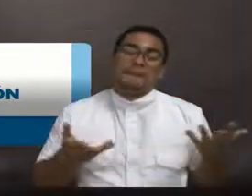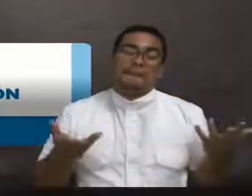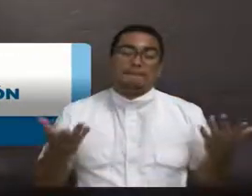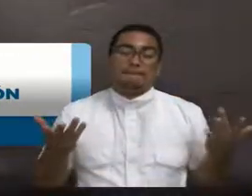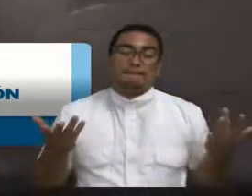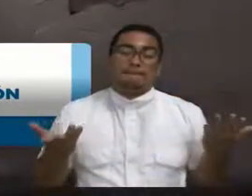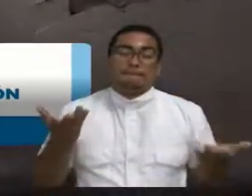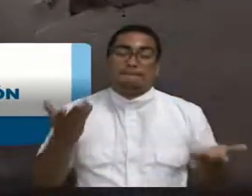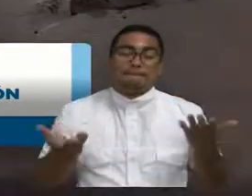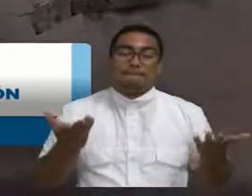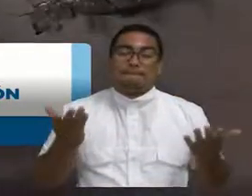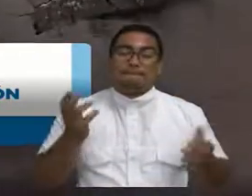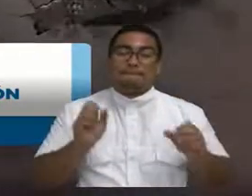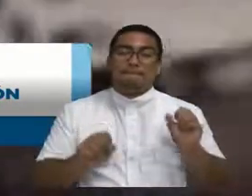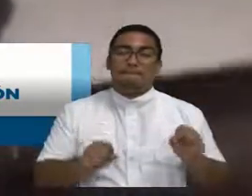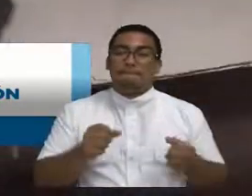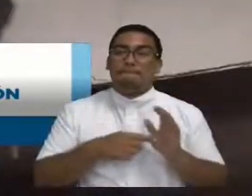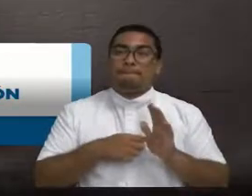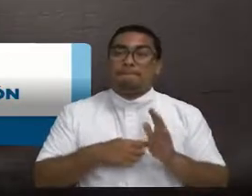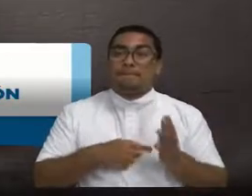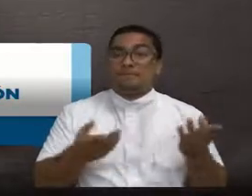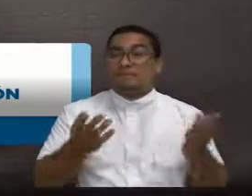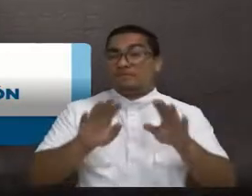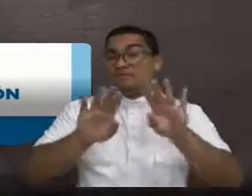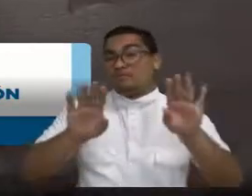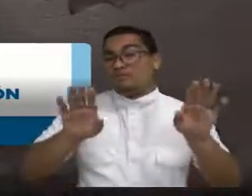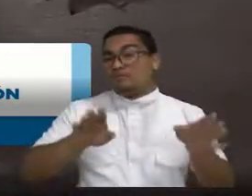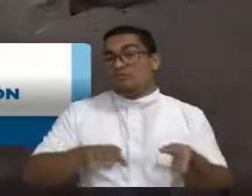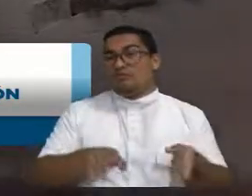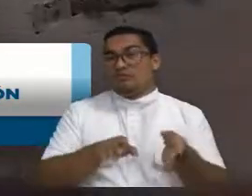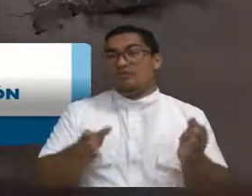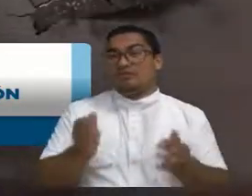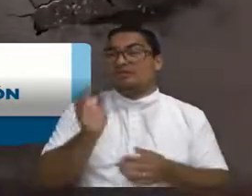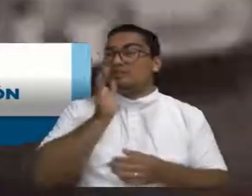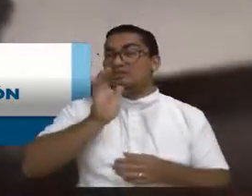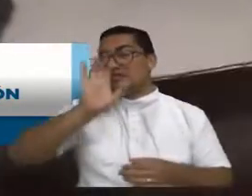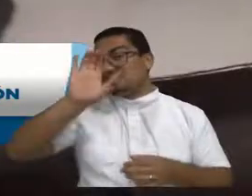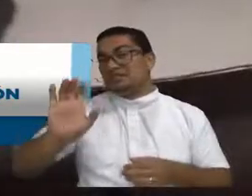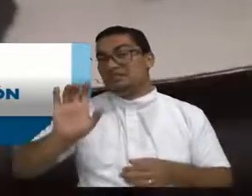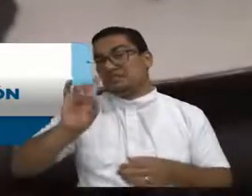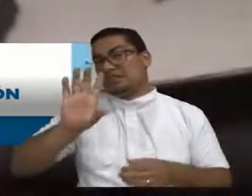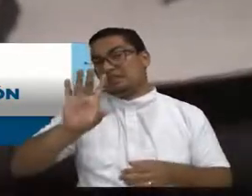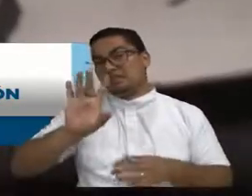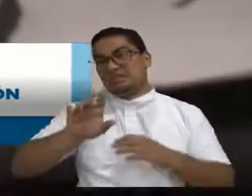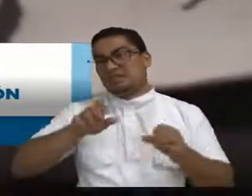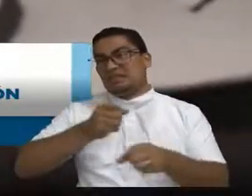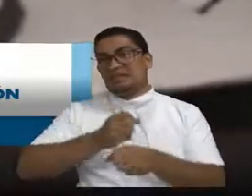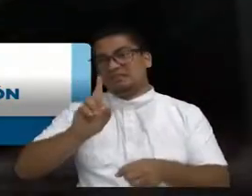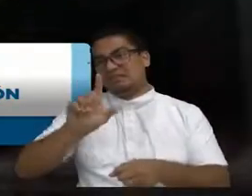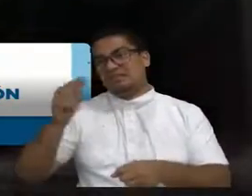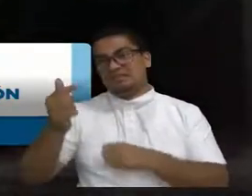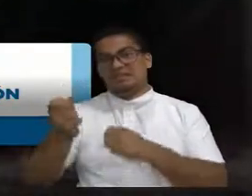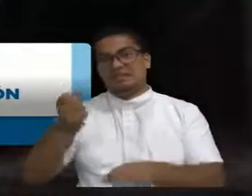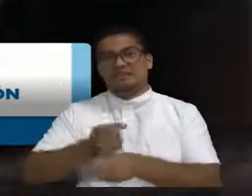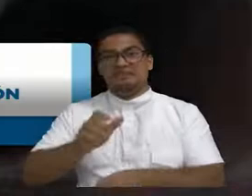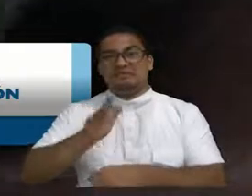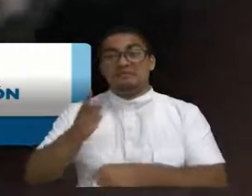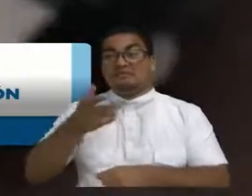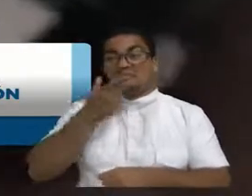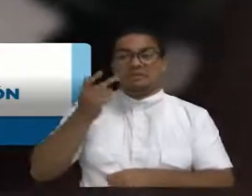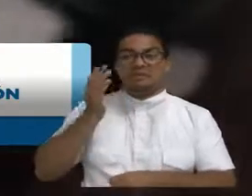ocurrir otros factores, como por ejemplo los factores económicos. Así es. Una niña que acaba de dar a luz y que su padre o su madre